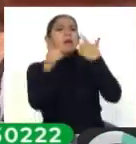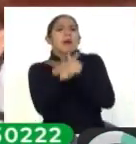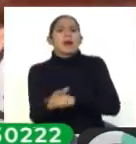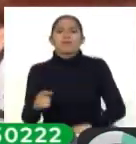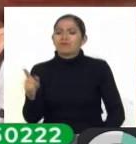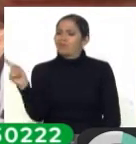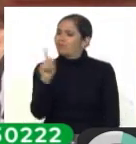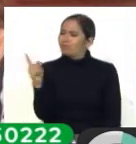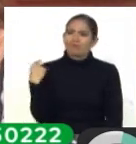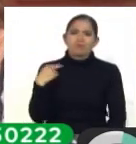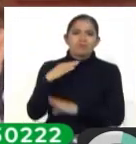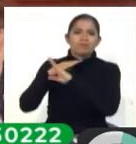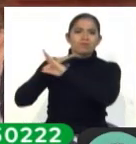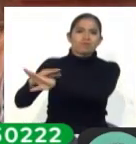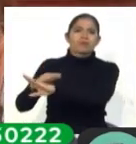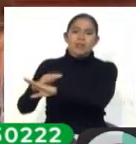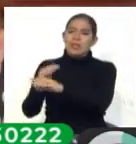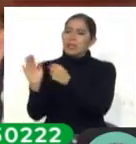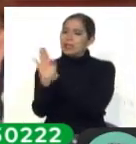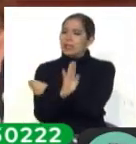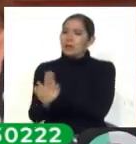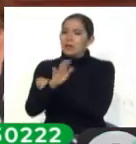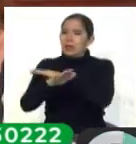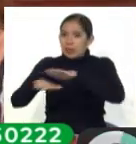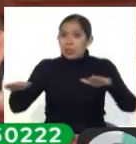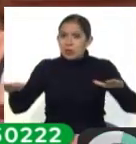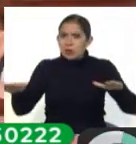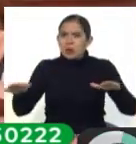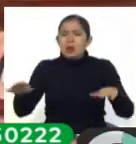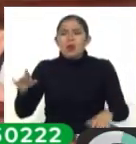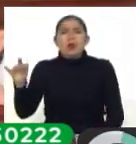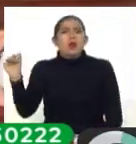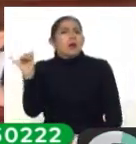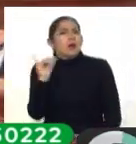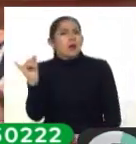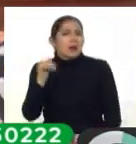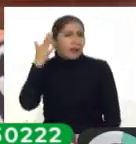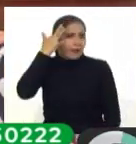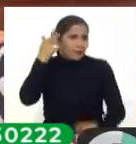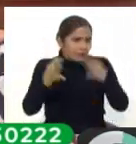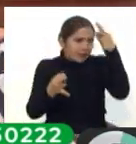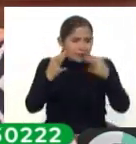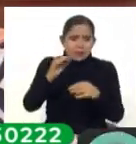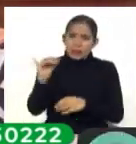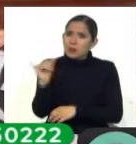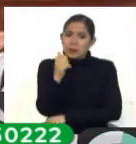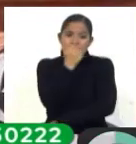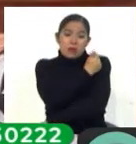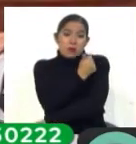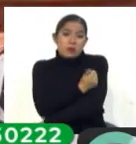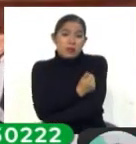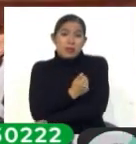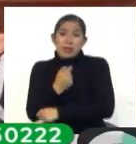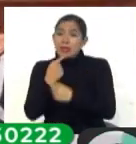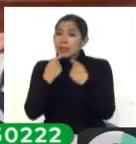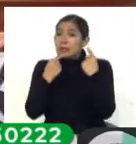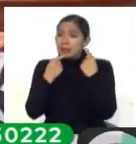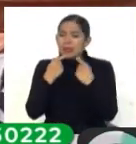nos vamos a oponer desde la Defensoría de la Niñez, pero también la Fiscalía y la misma autoridad fiscal